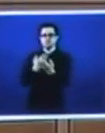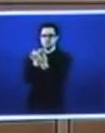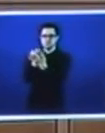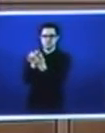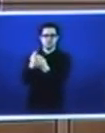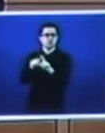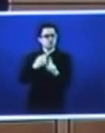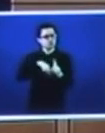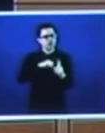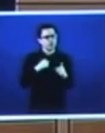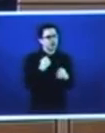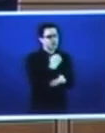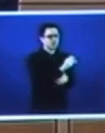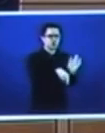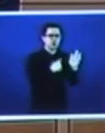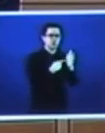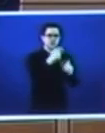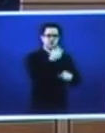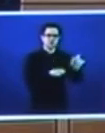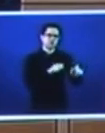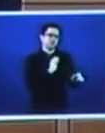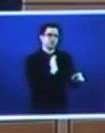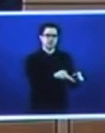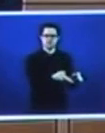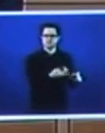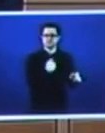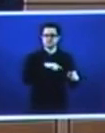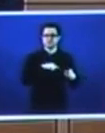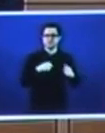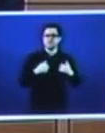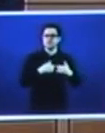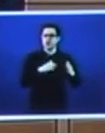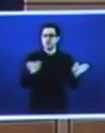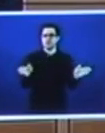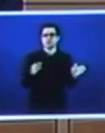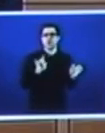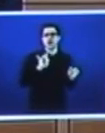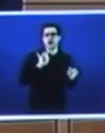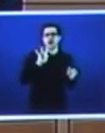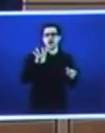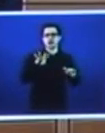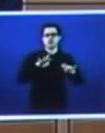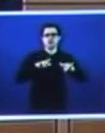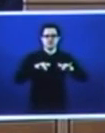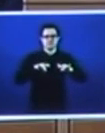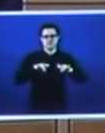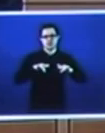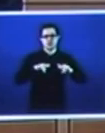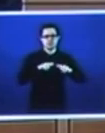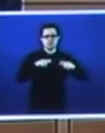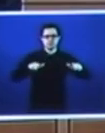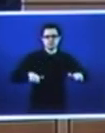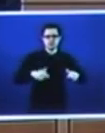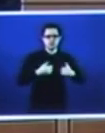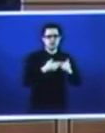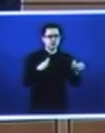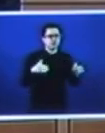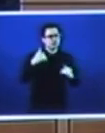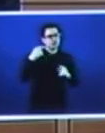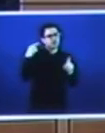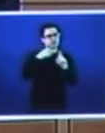indubitado. Abrimos 14 oficinas onde lle estamos dando información, onde